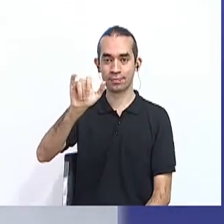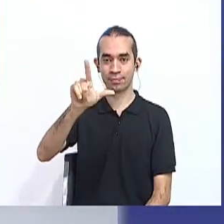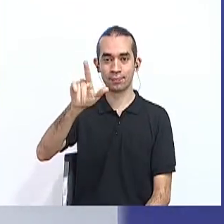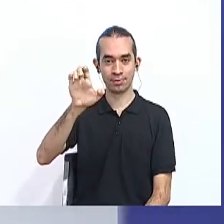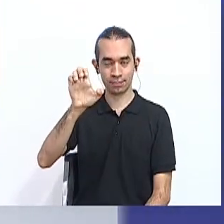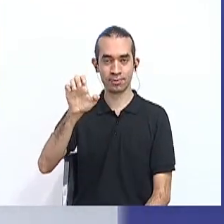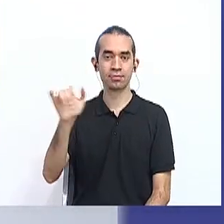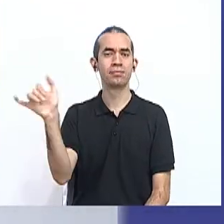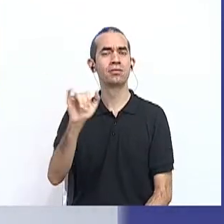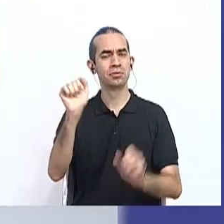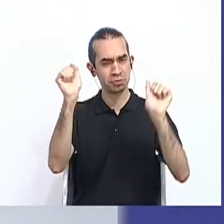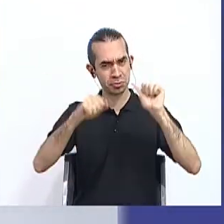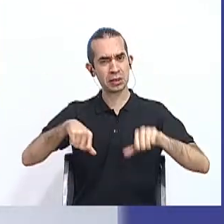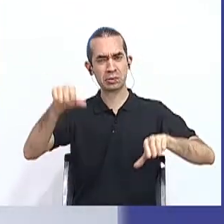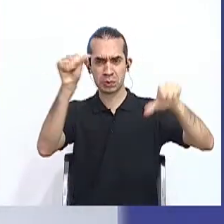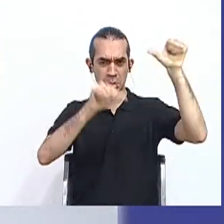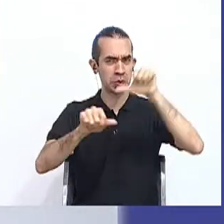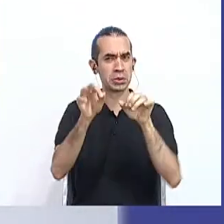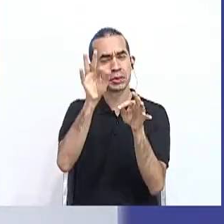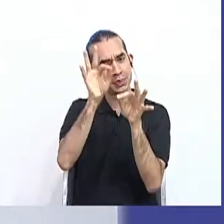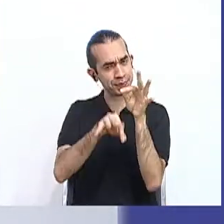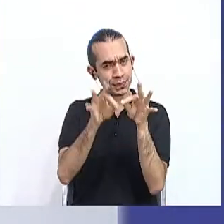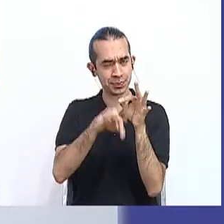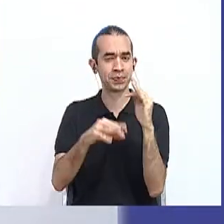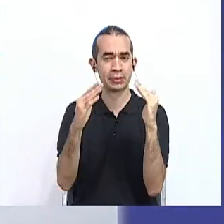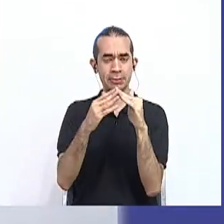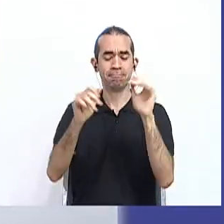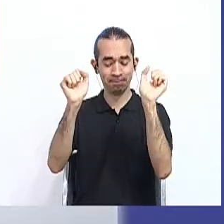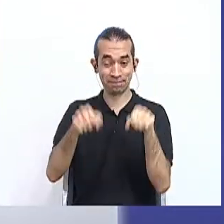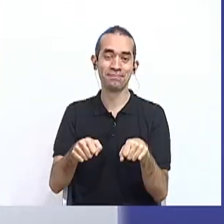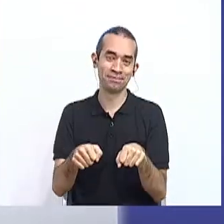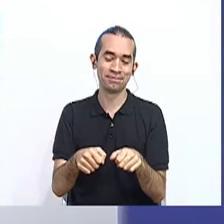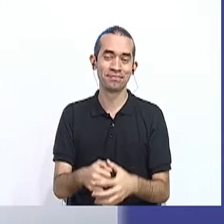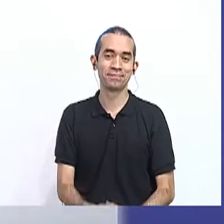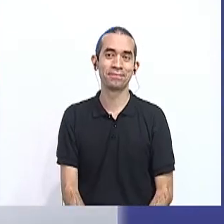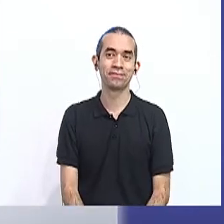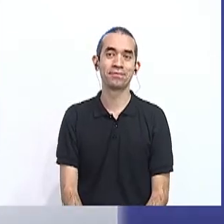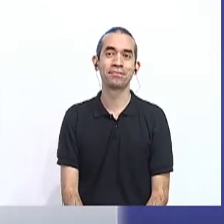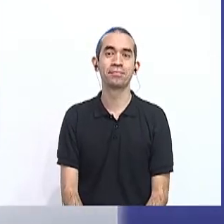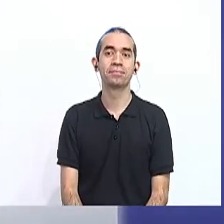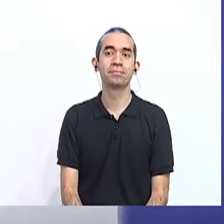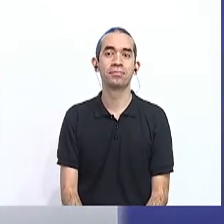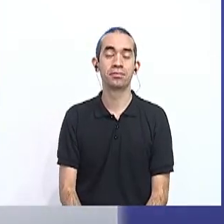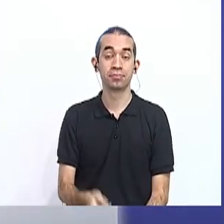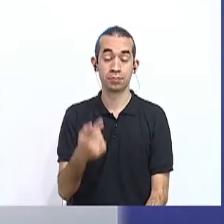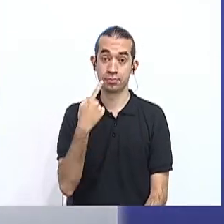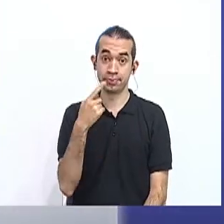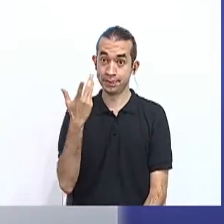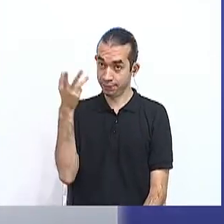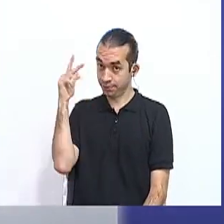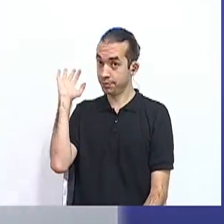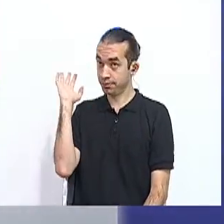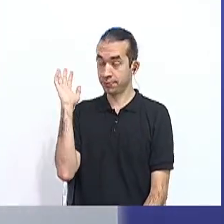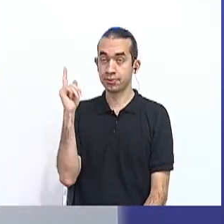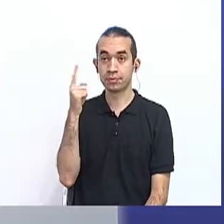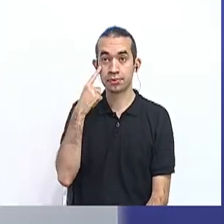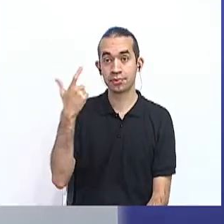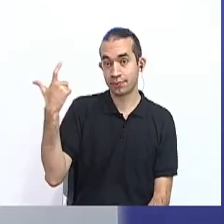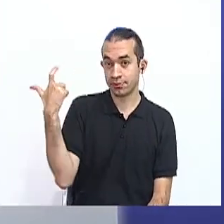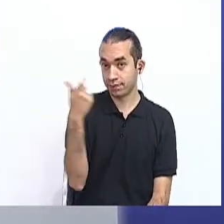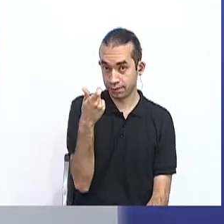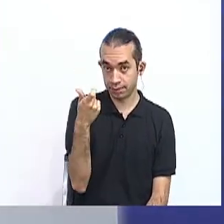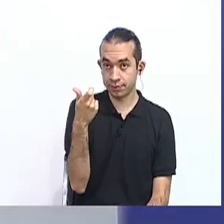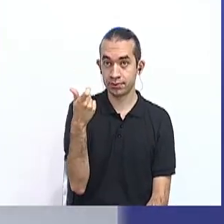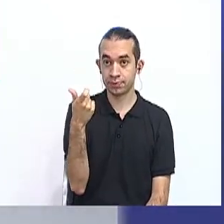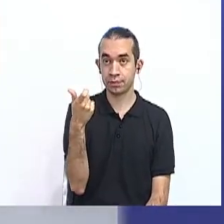podemos hacer experimentos muy sencillos desde nuestra casa. Como les decía antes, con esta